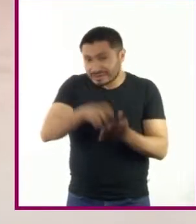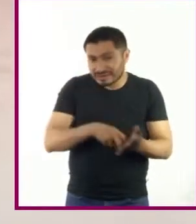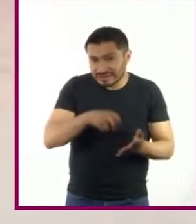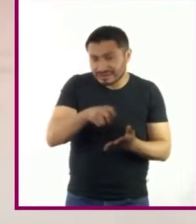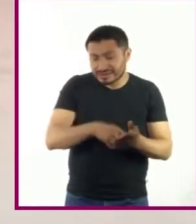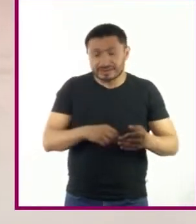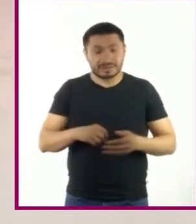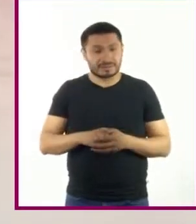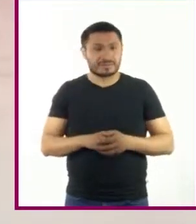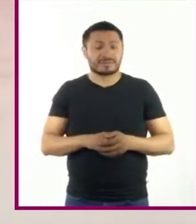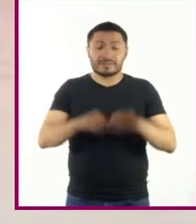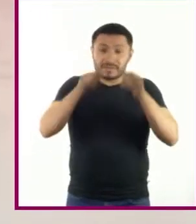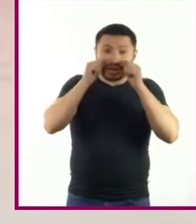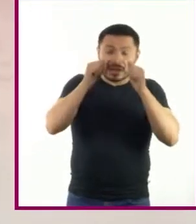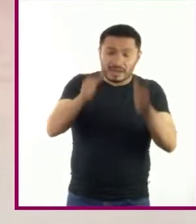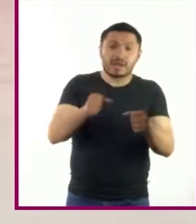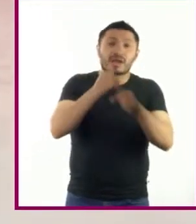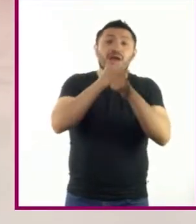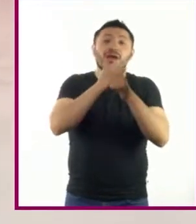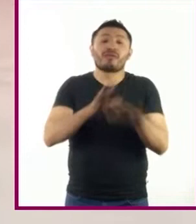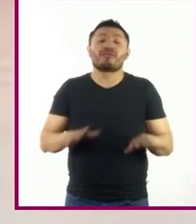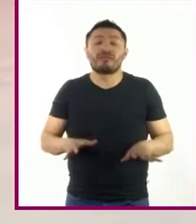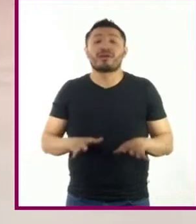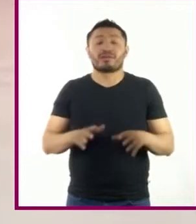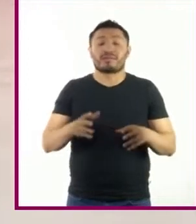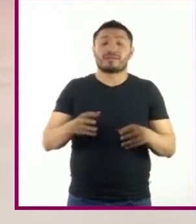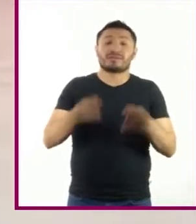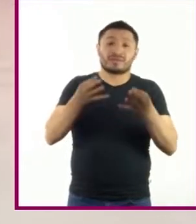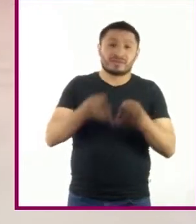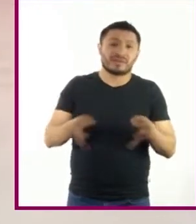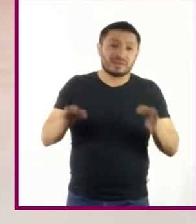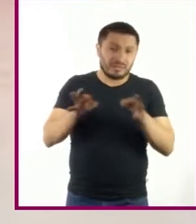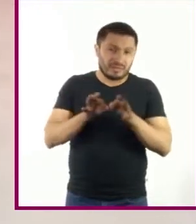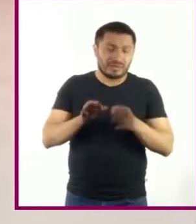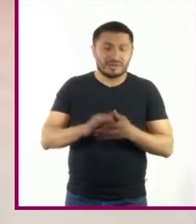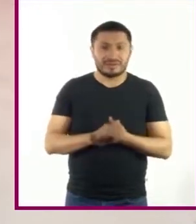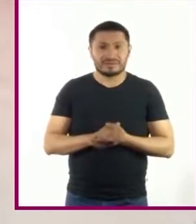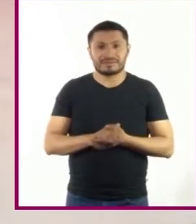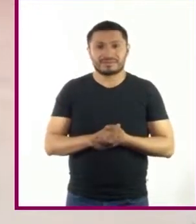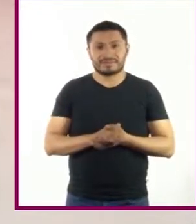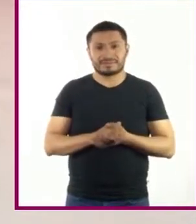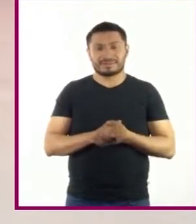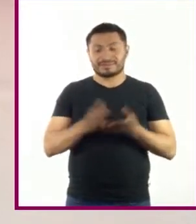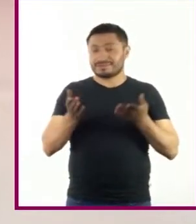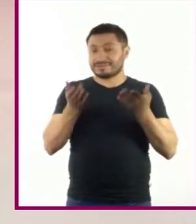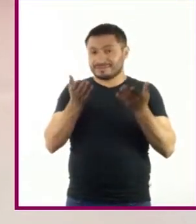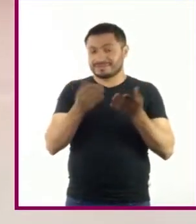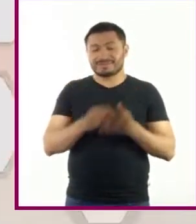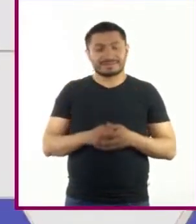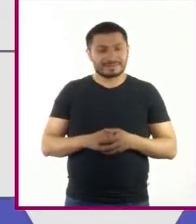porque la información que contiene nos servirá durante toda la sesión. Veamos, profesora.